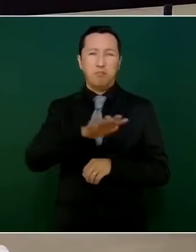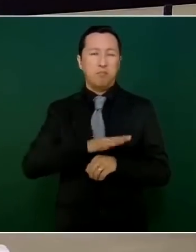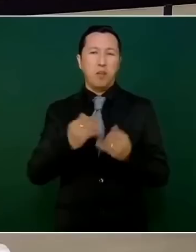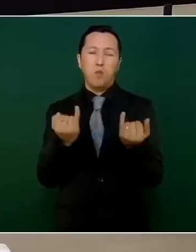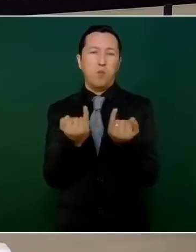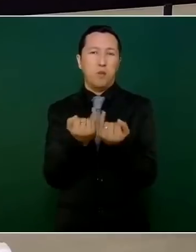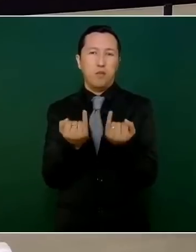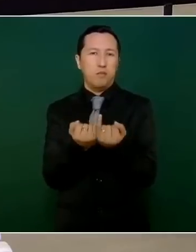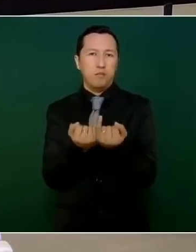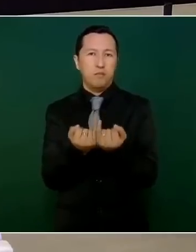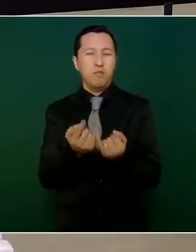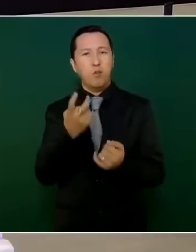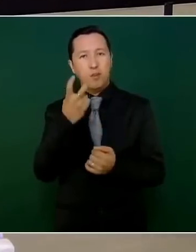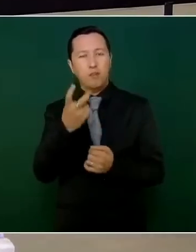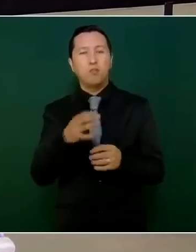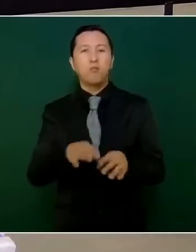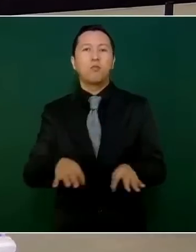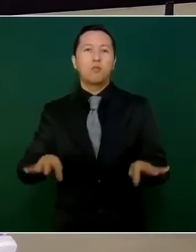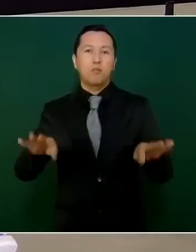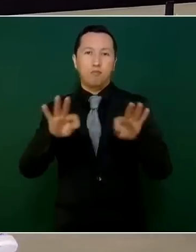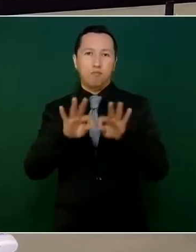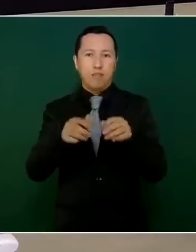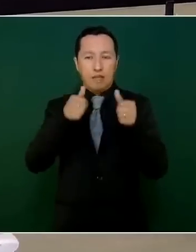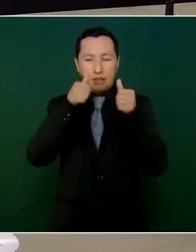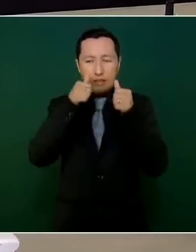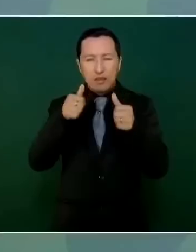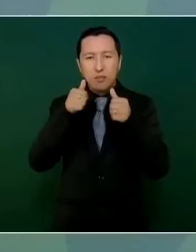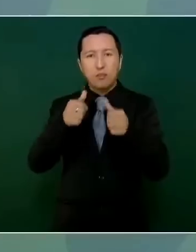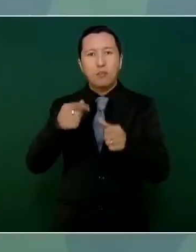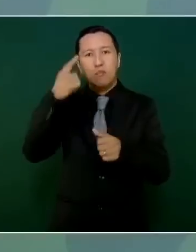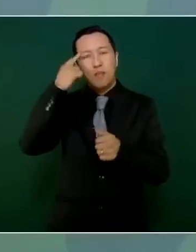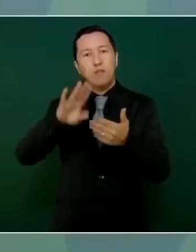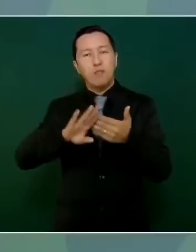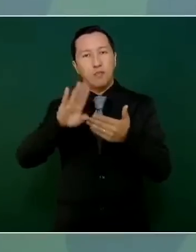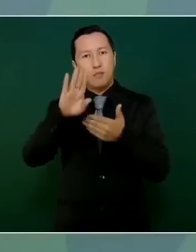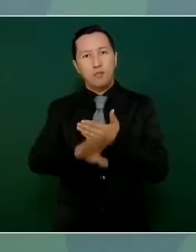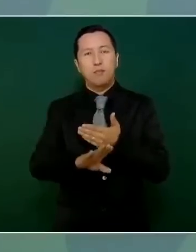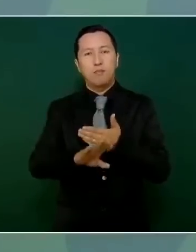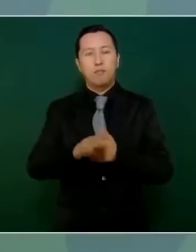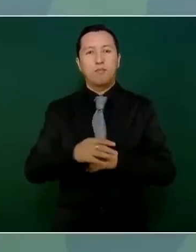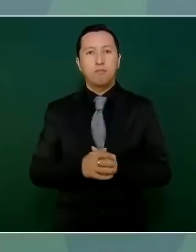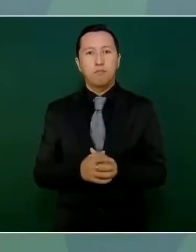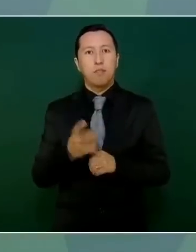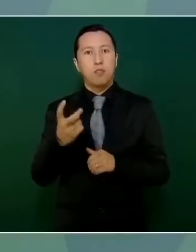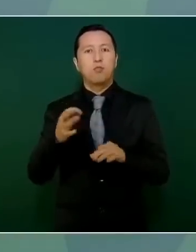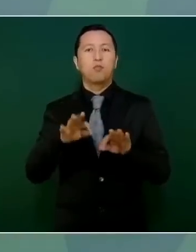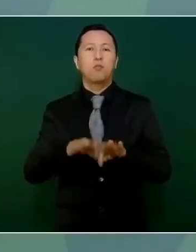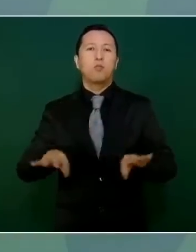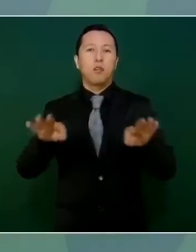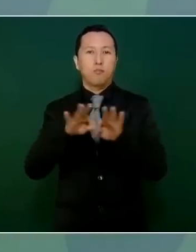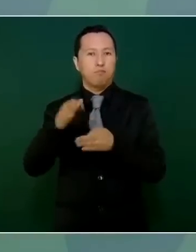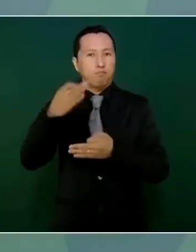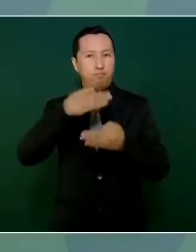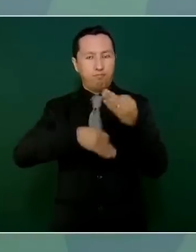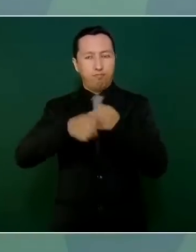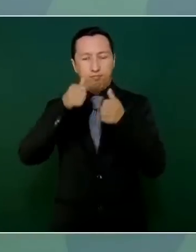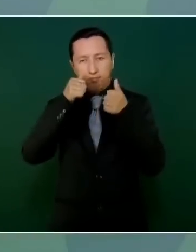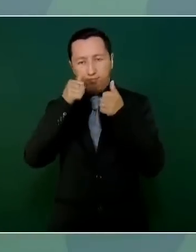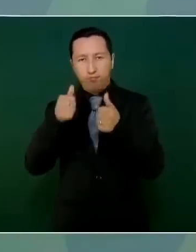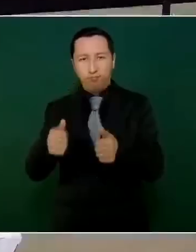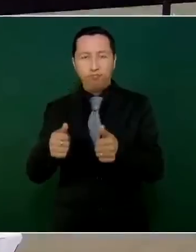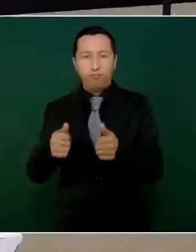Entonces hay que evitar eso. Ese es un asunto que nos corresponde a todos, pero ya